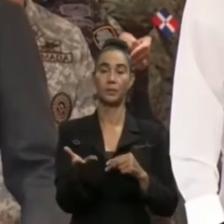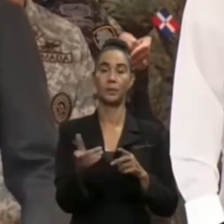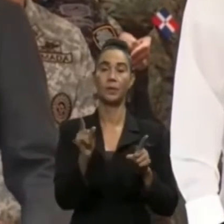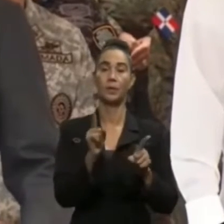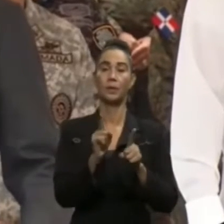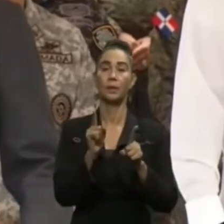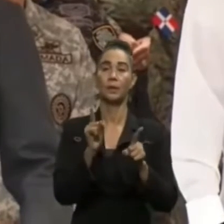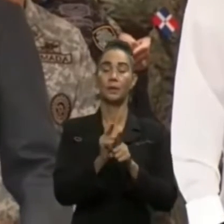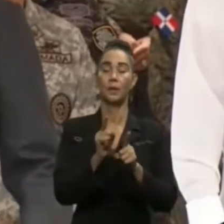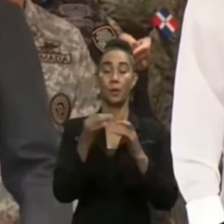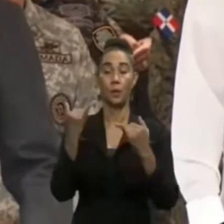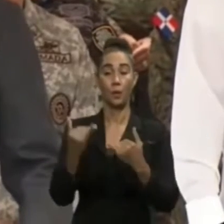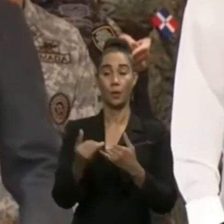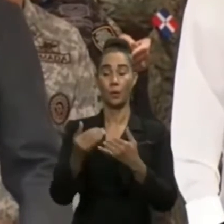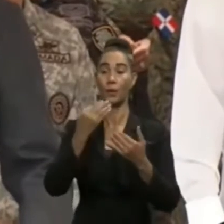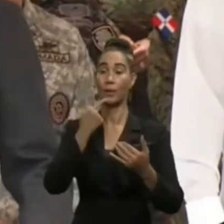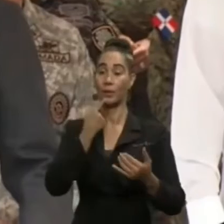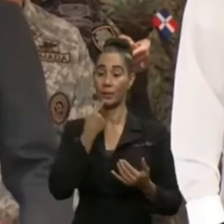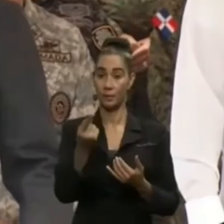al cual le instruyo